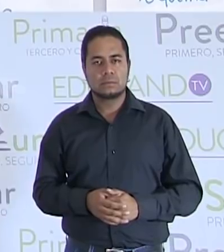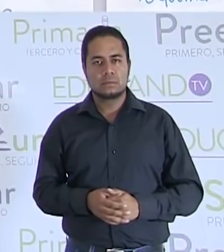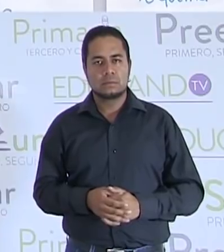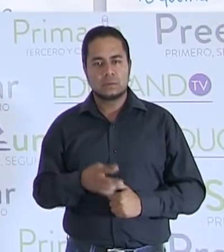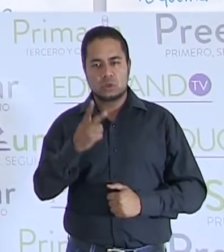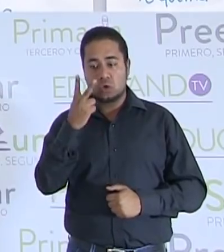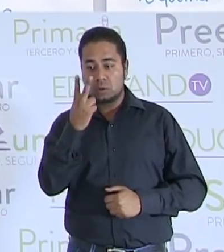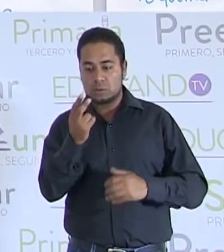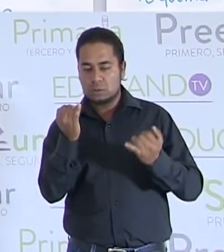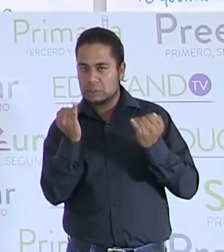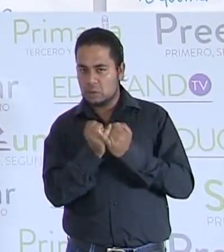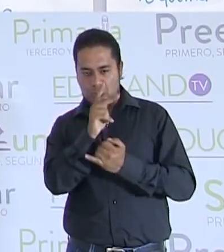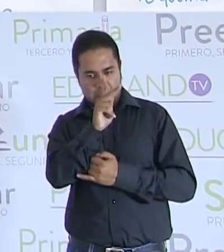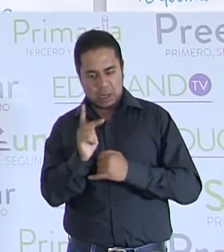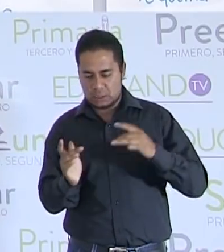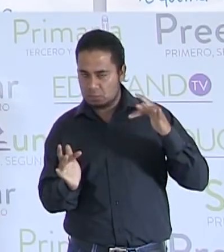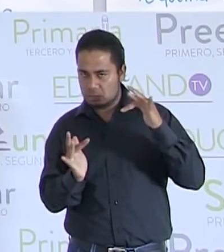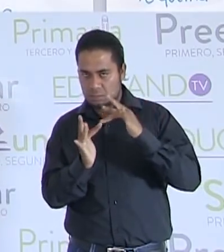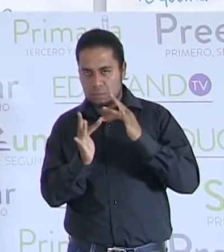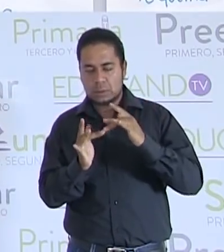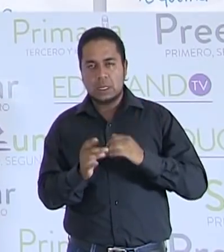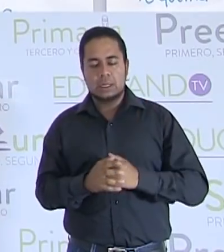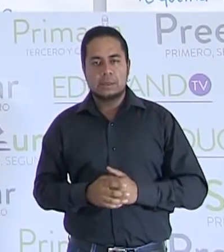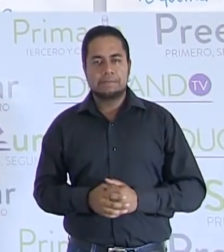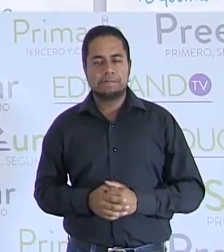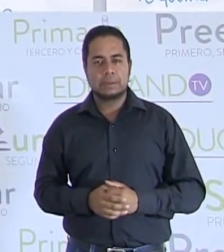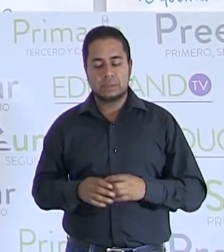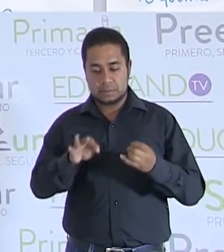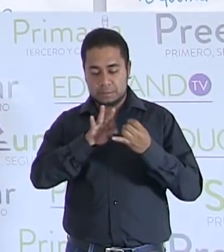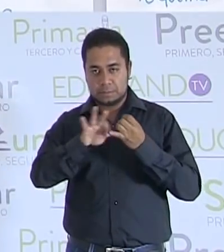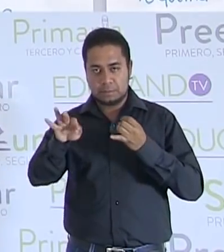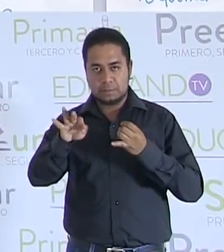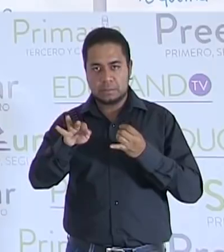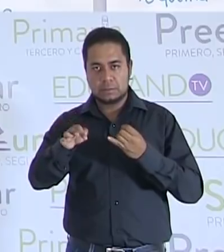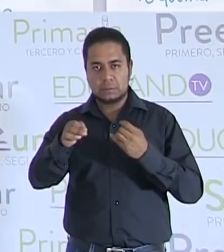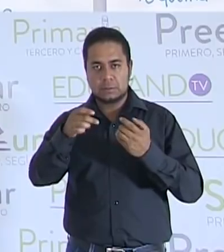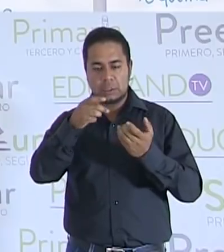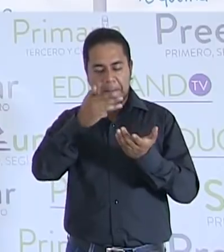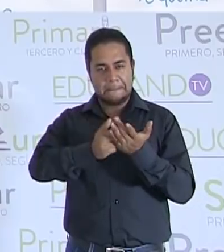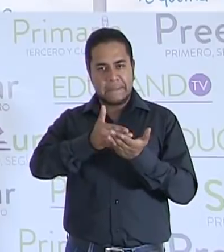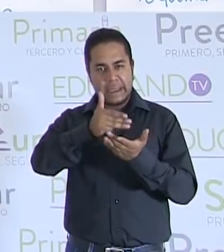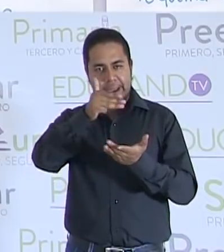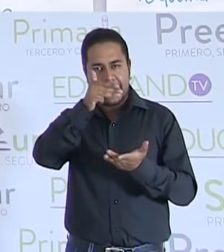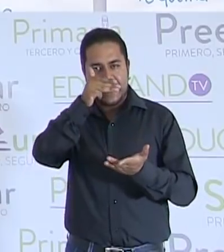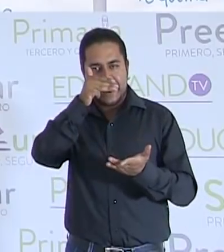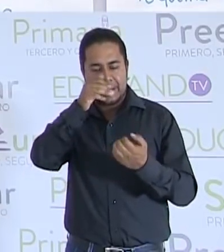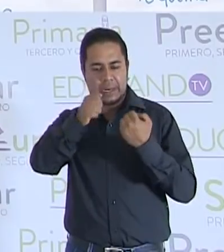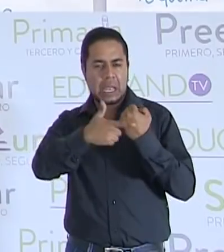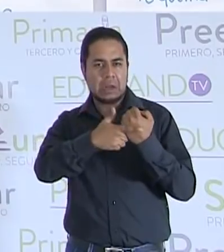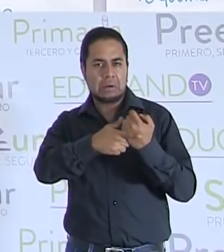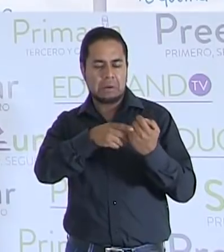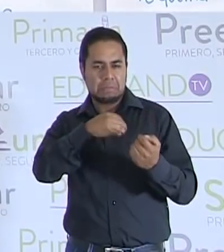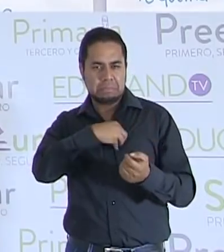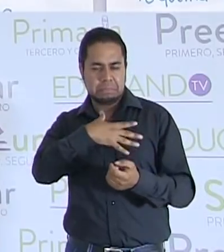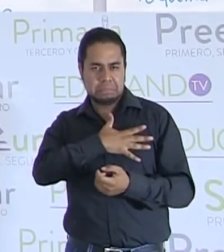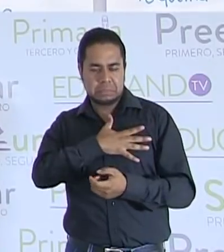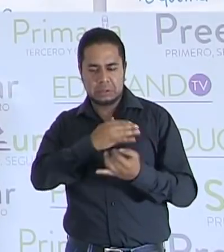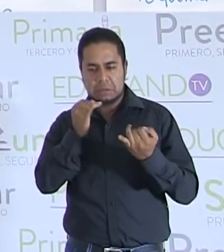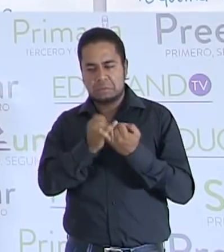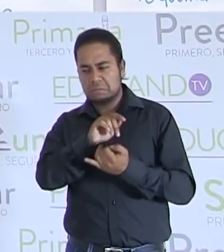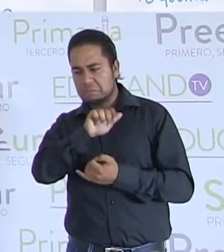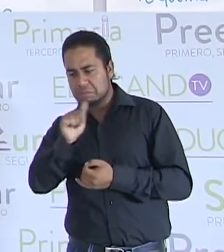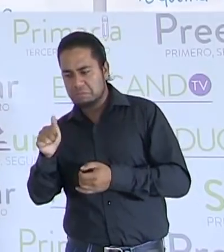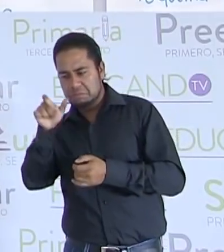Estos 2 son parecidos. Y por último, el que anda entre la miel, algo se le pega, se parece